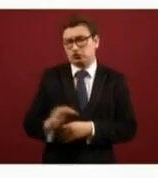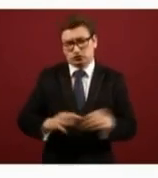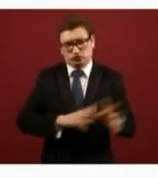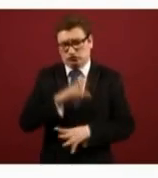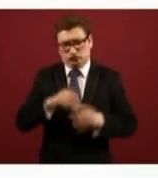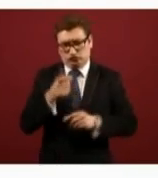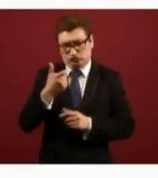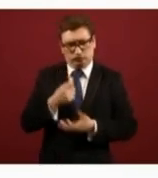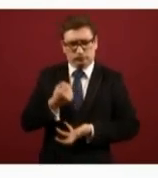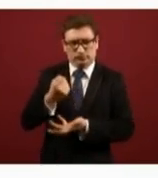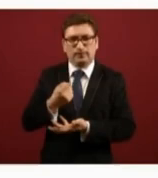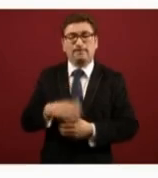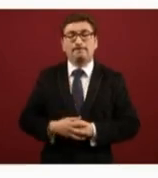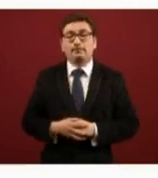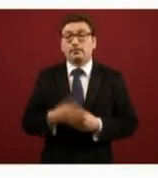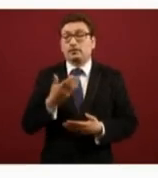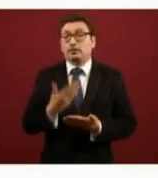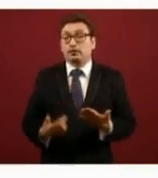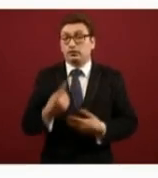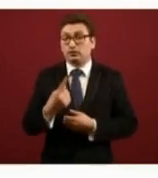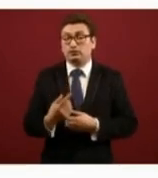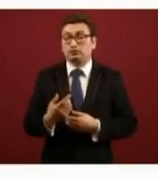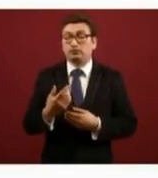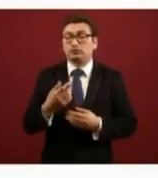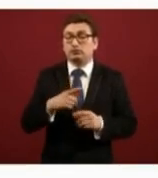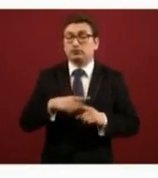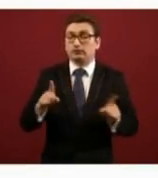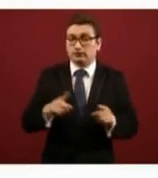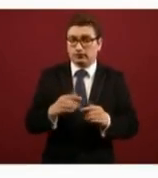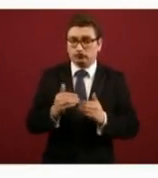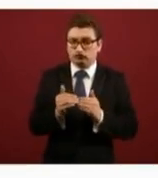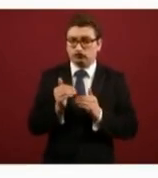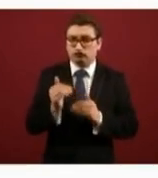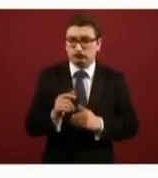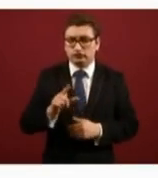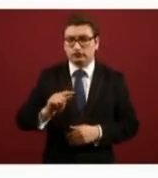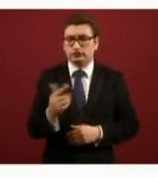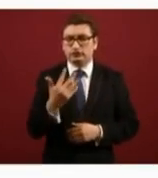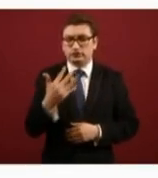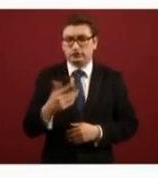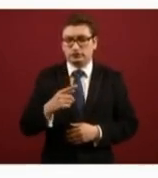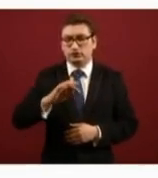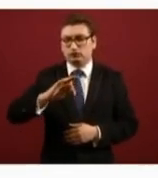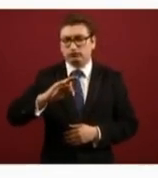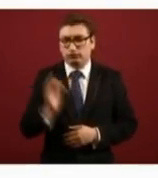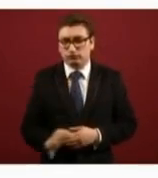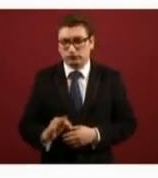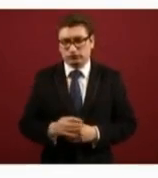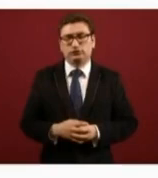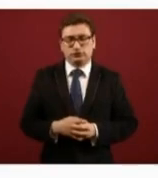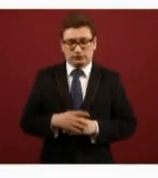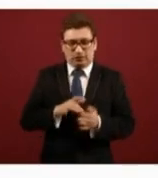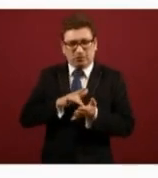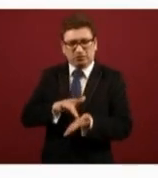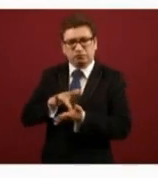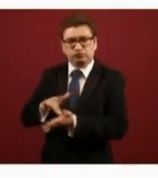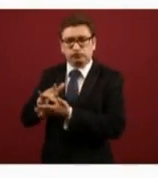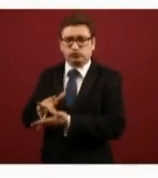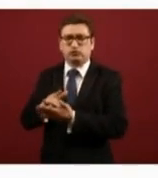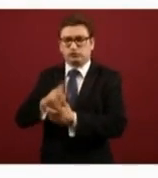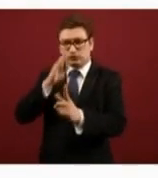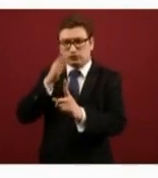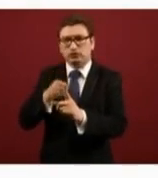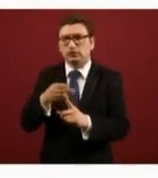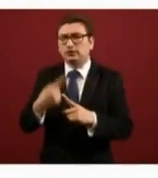los recursos. Este año pasamos al 75%. La mayor parte de estos apoyos se canalizan